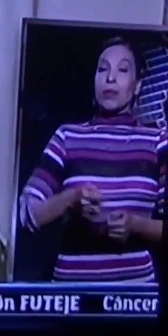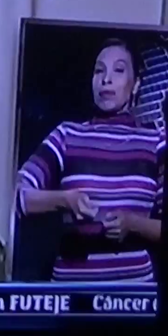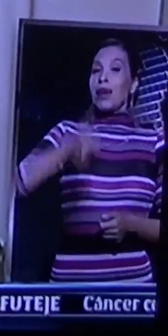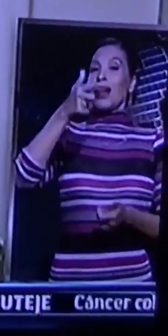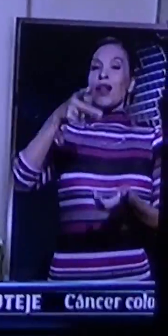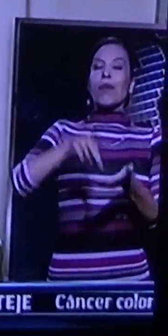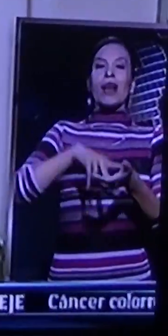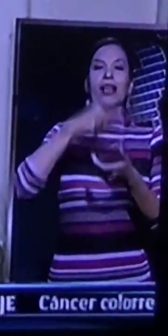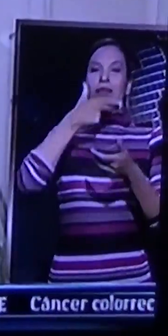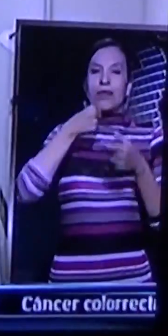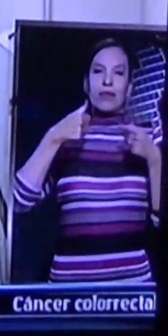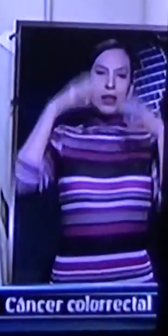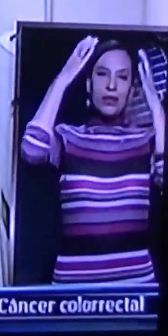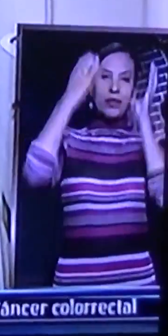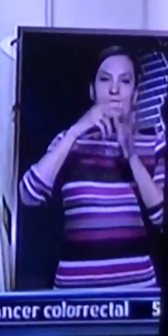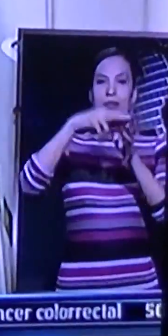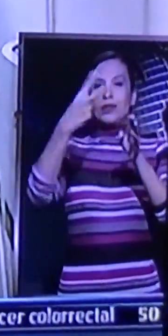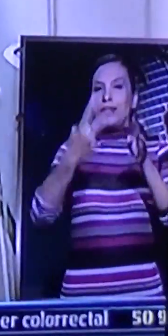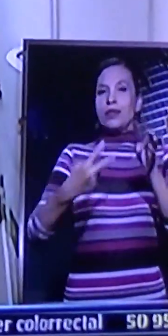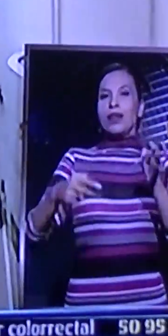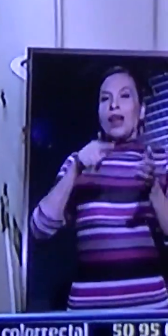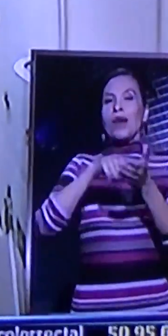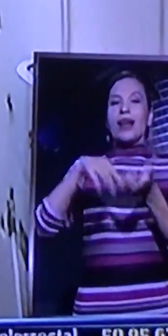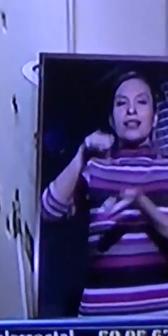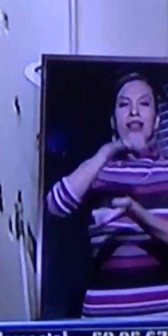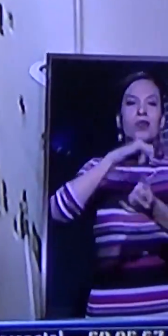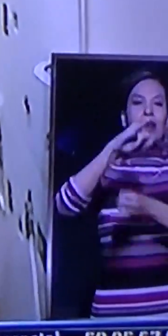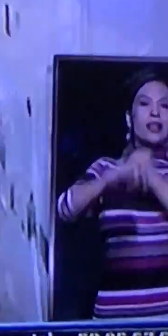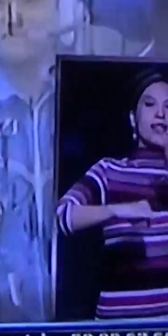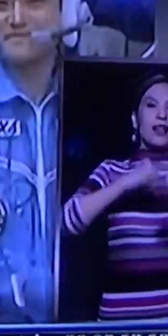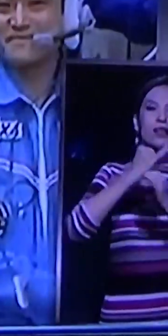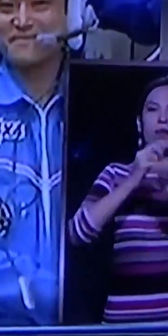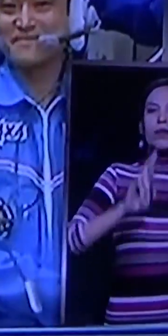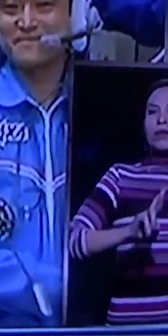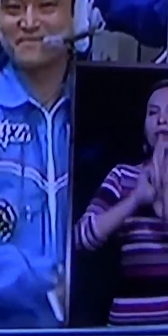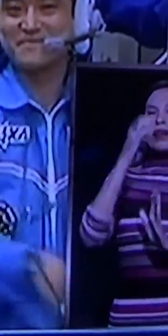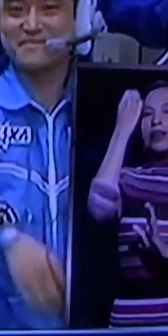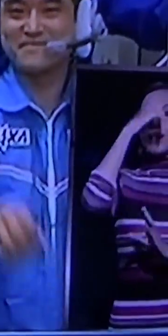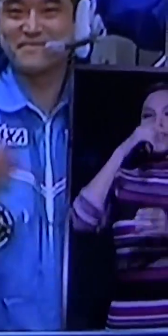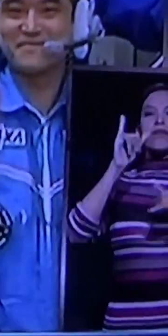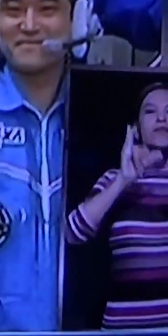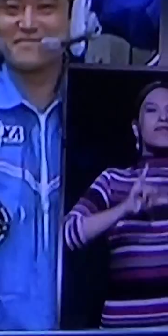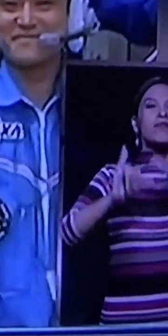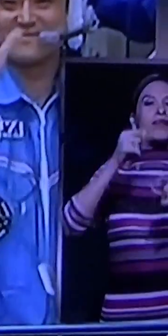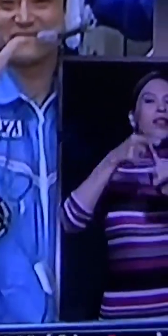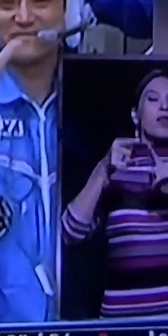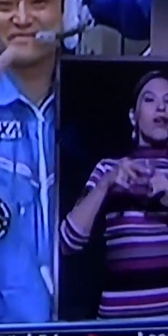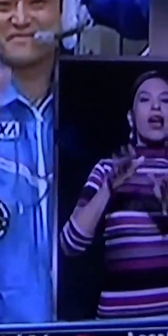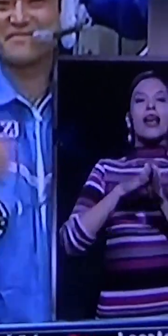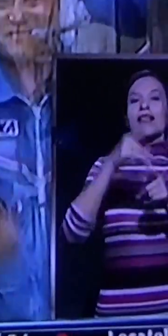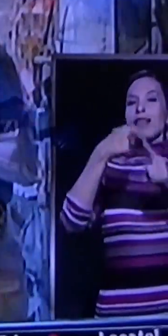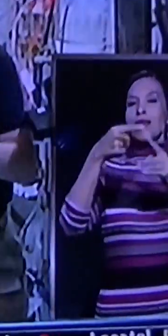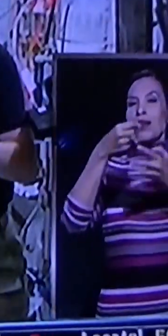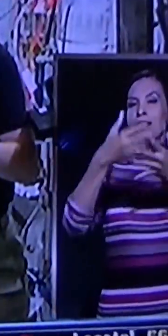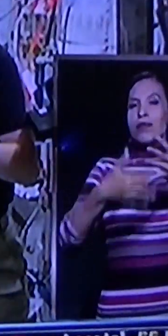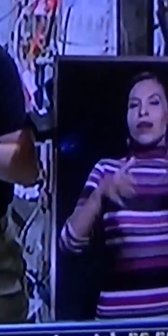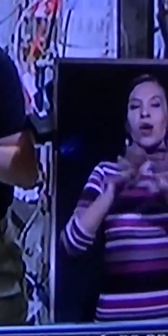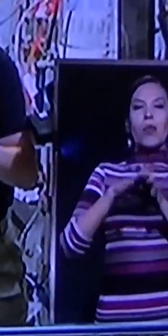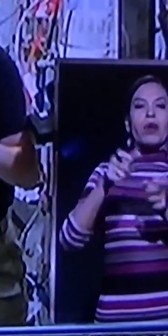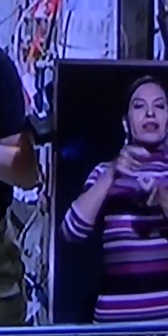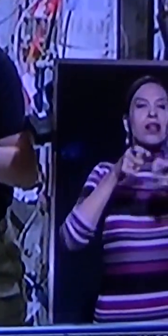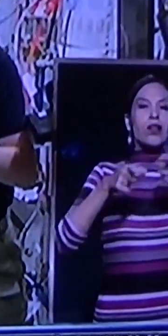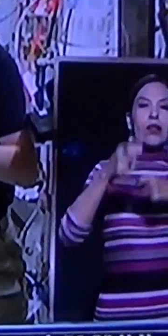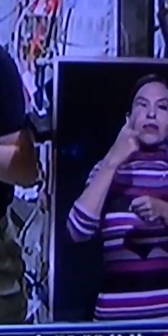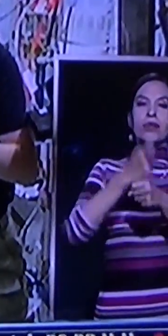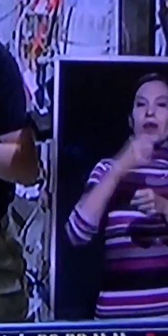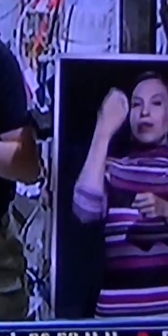Y por primera vez, los astronautas que viajan en la Estación Espacial Internacional realizan experimentos genéticos con diferentes fluidos y células.